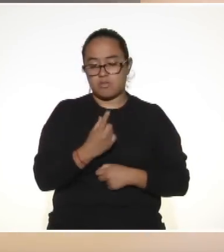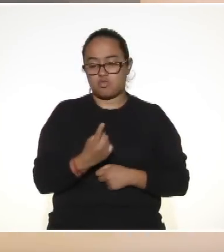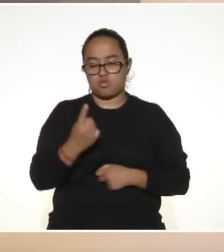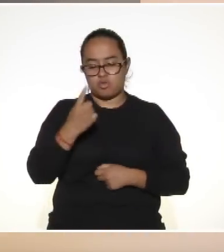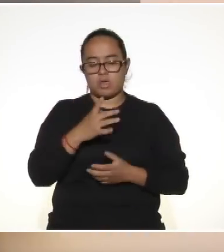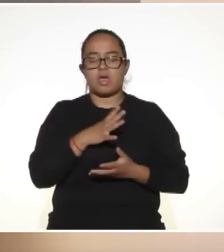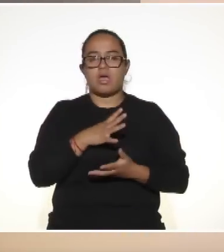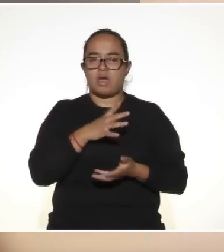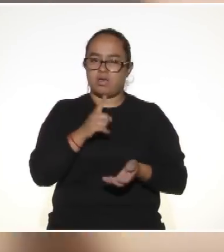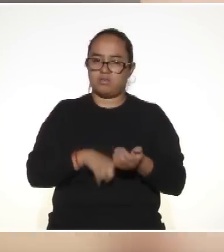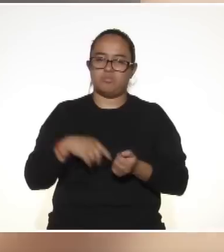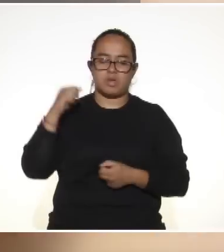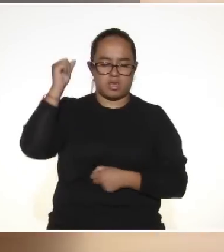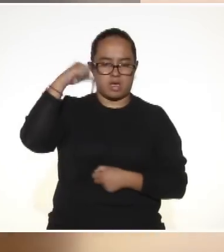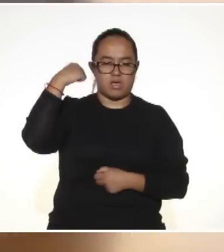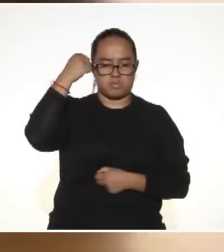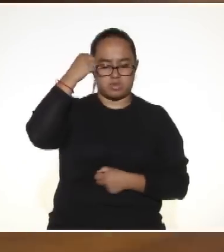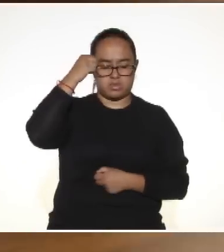trastorno del espectro autista.